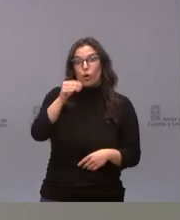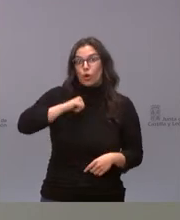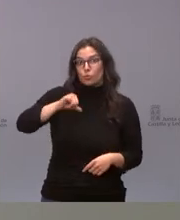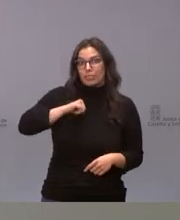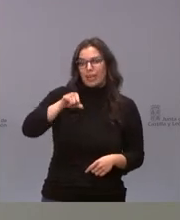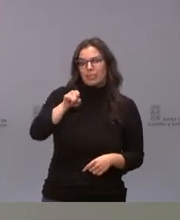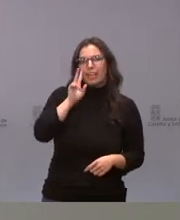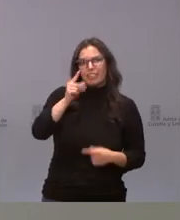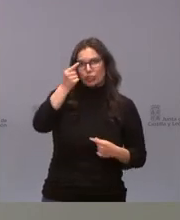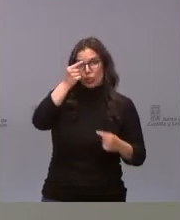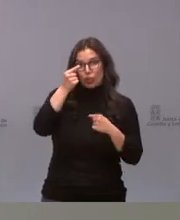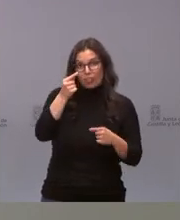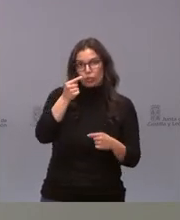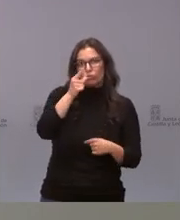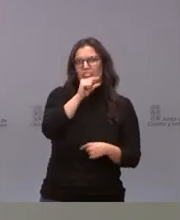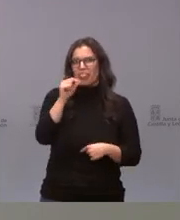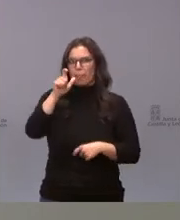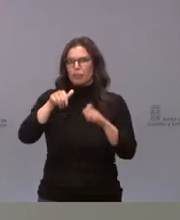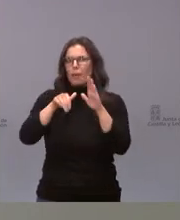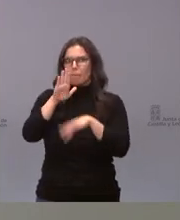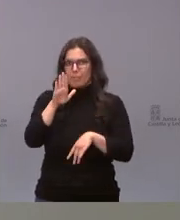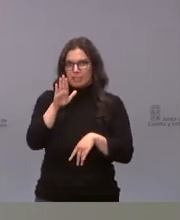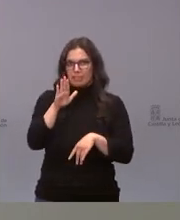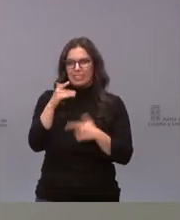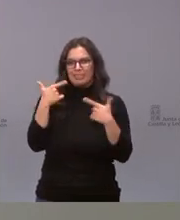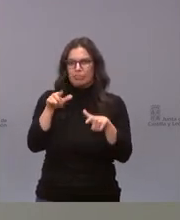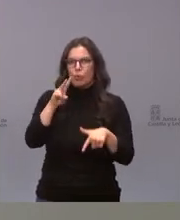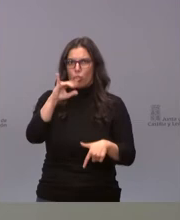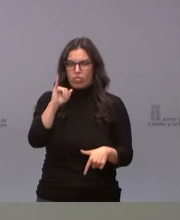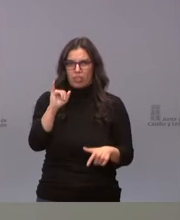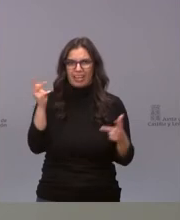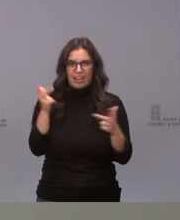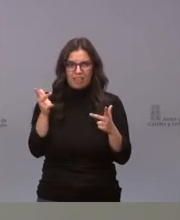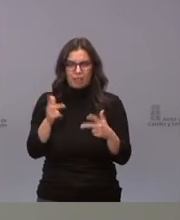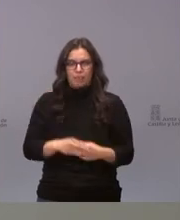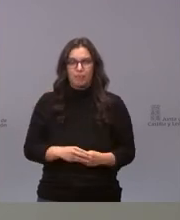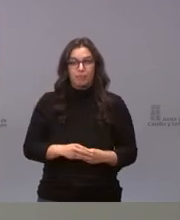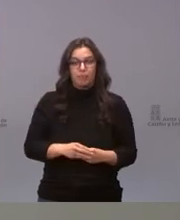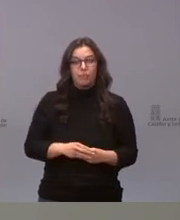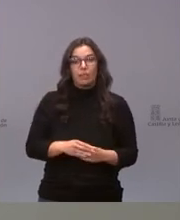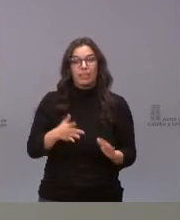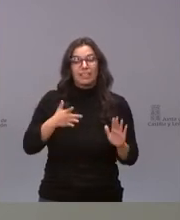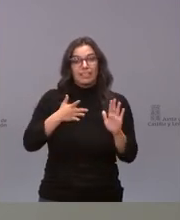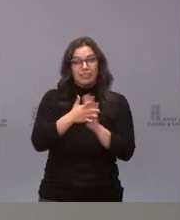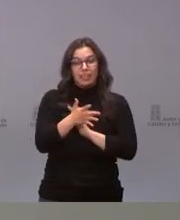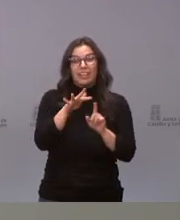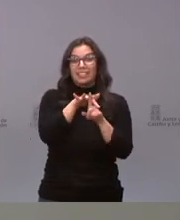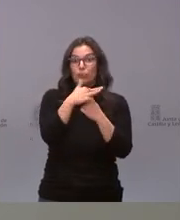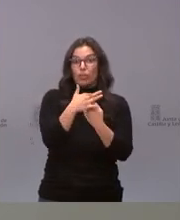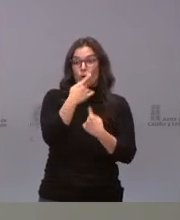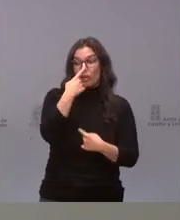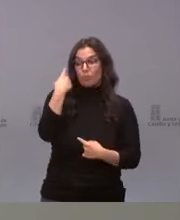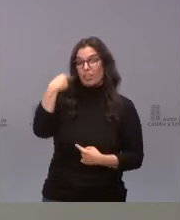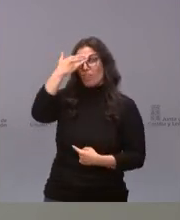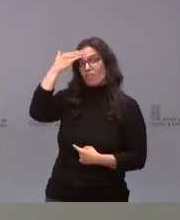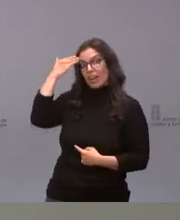visto ustedes en los datos de pacientes COVID ingresados en sus unidades de críticos. Es una situación distante a la situación que tuvimos en verano, en la que no